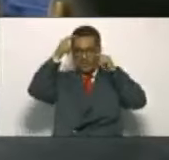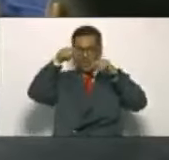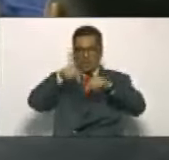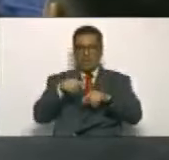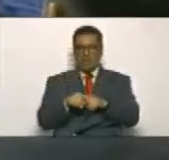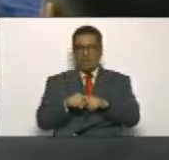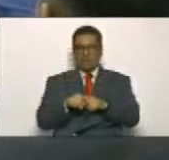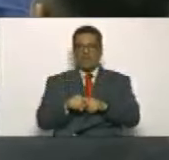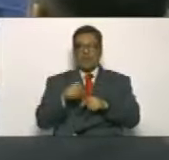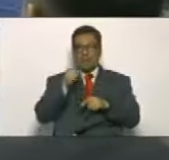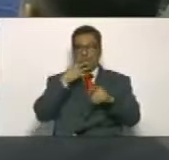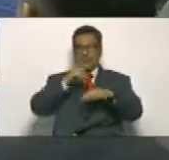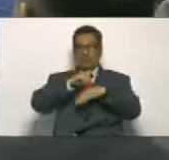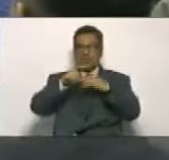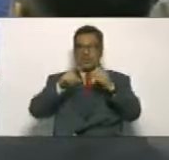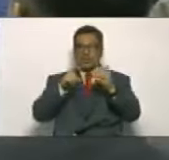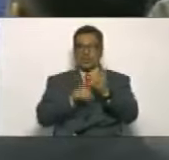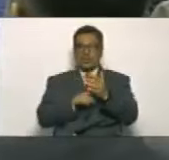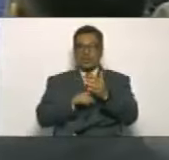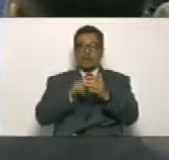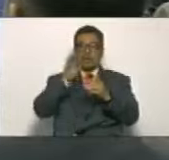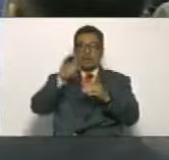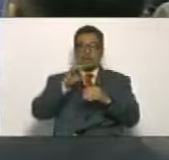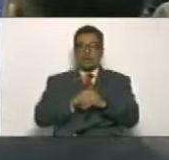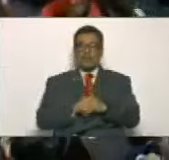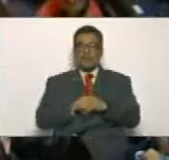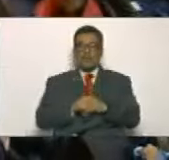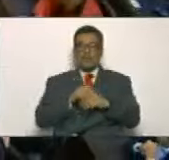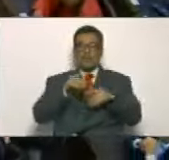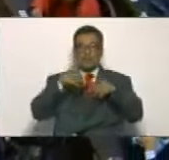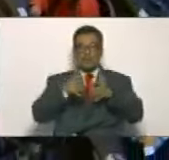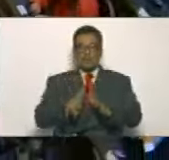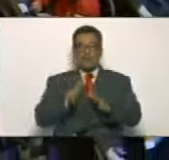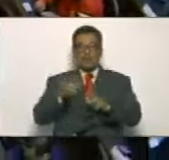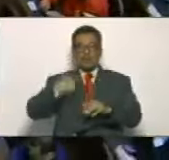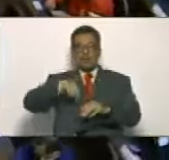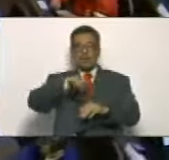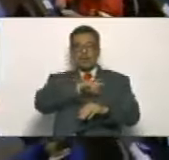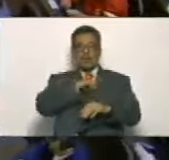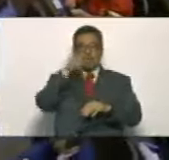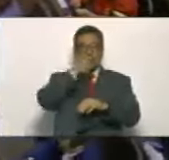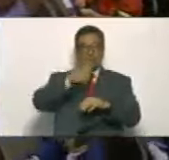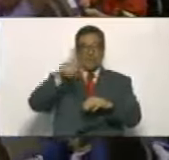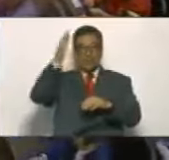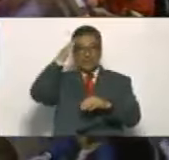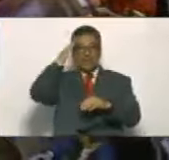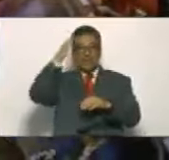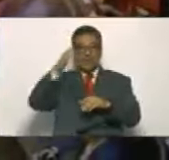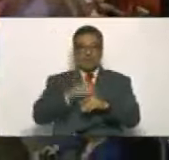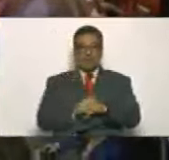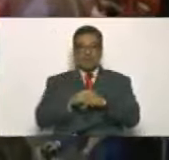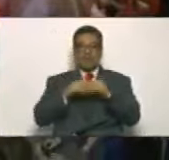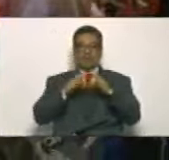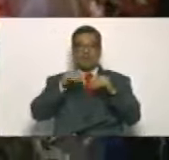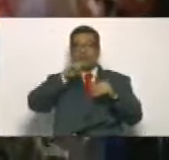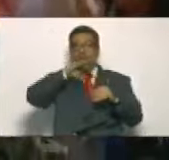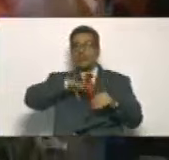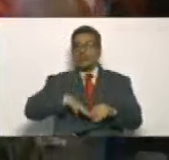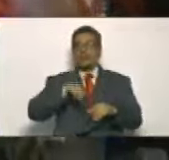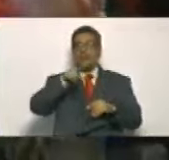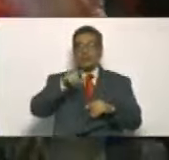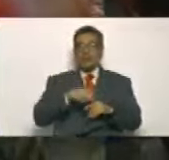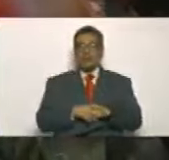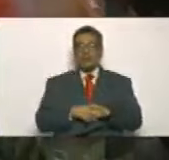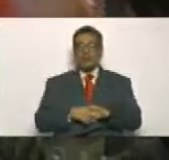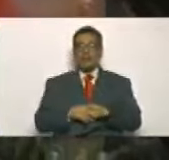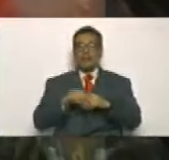la entrega absoluta a la causa patriótica, se sembró en nuestro pueblo la conciencia del rol histórico de las y